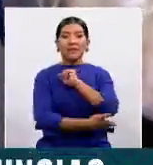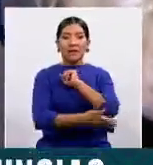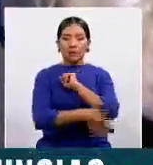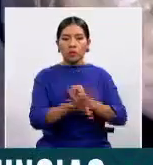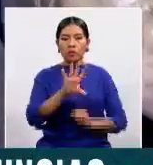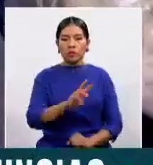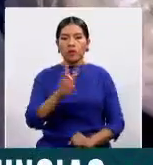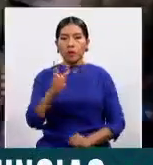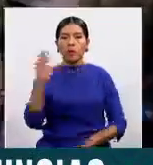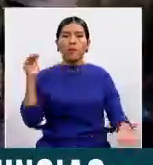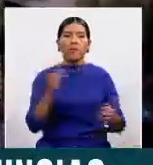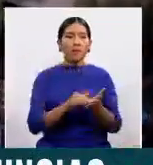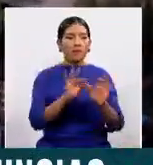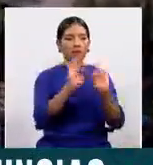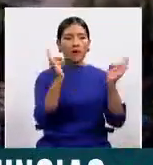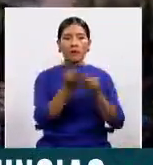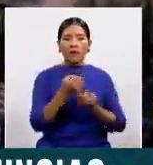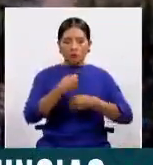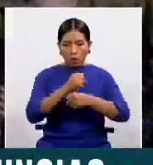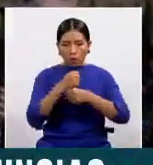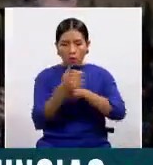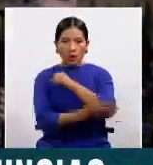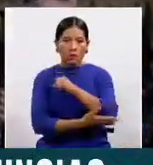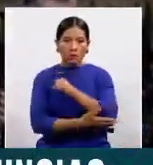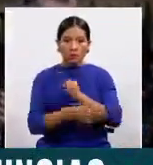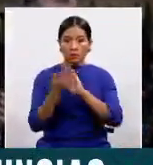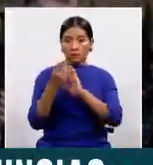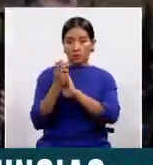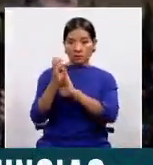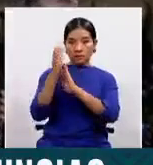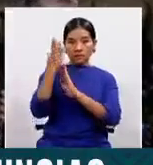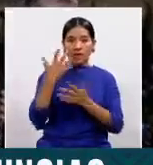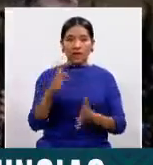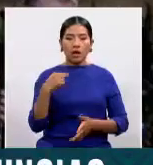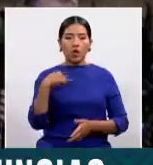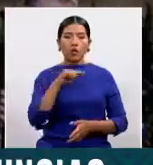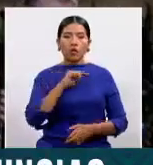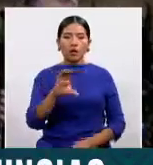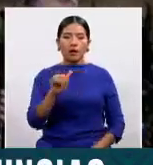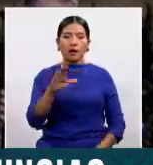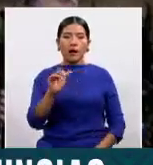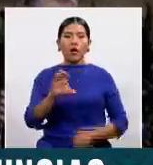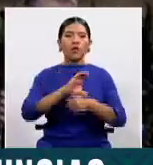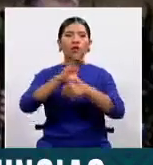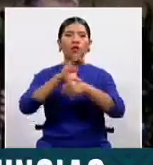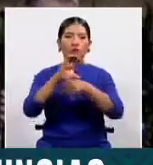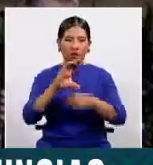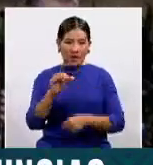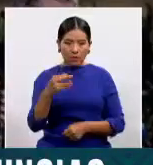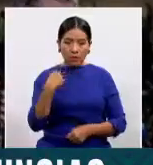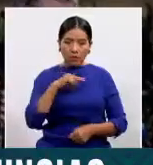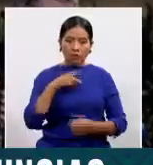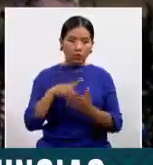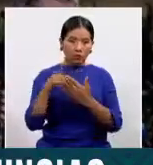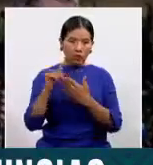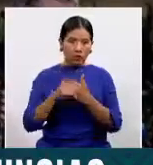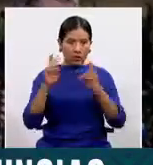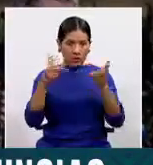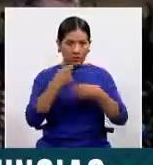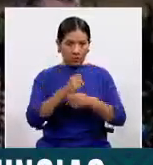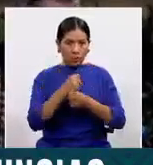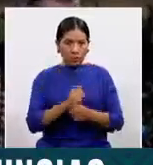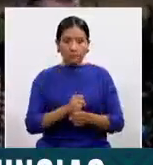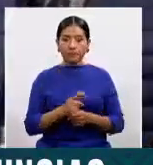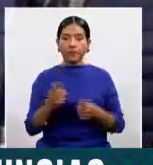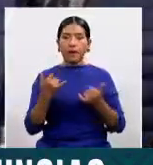62.000 familias de productores. Somos productores de cacao y gracias a las licitaciones y el programa estatal también hemos podido ser